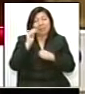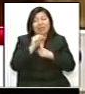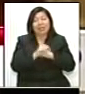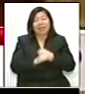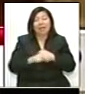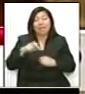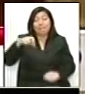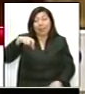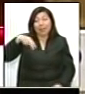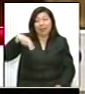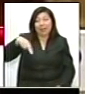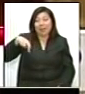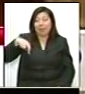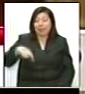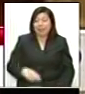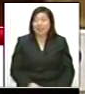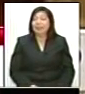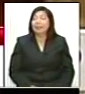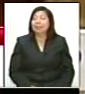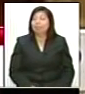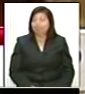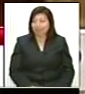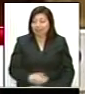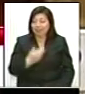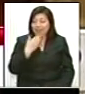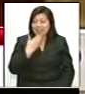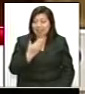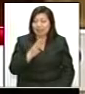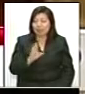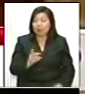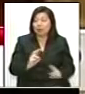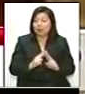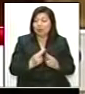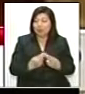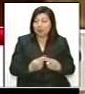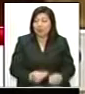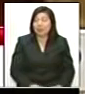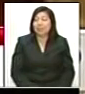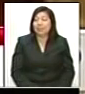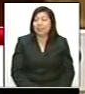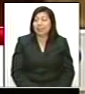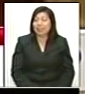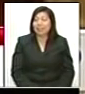Perú, presidente. Y nuevamente, muchas gracias por su convocatoria.